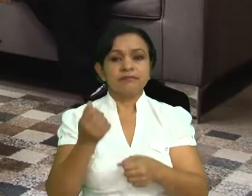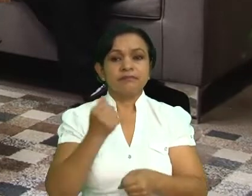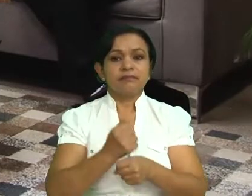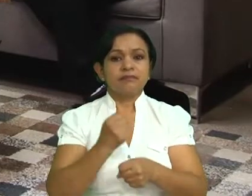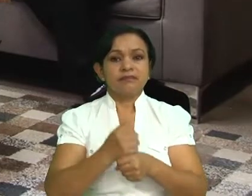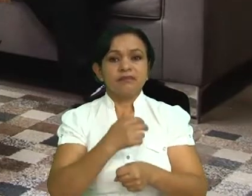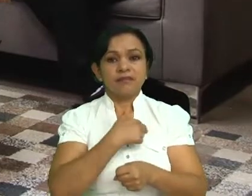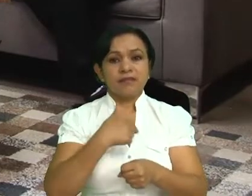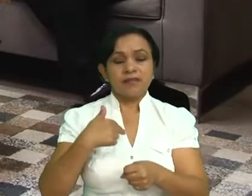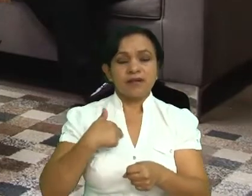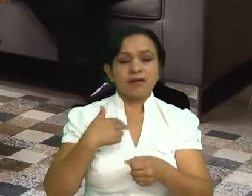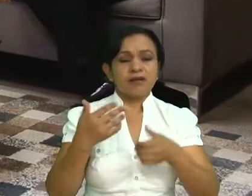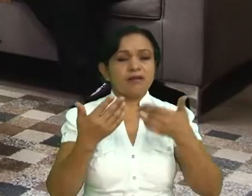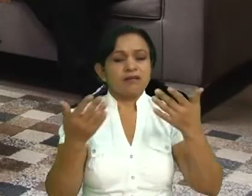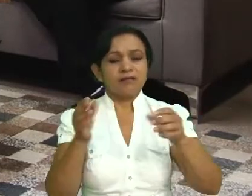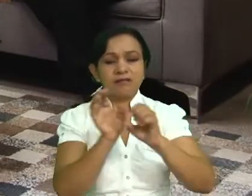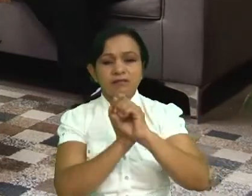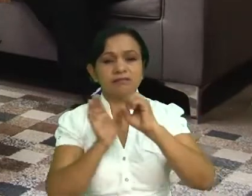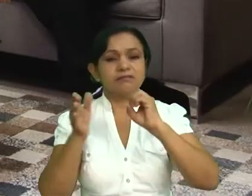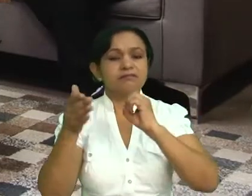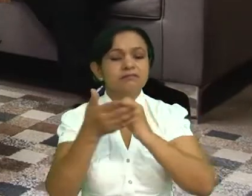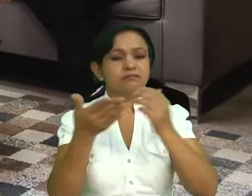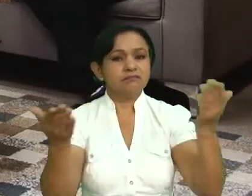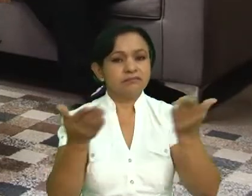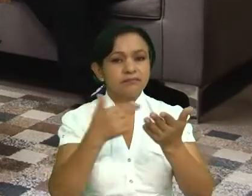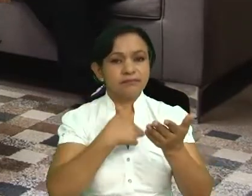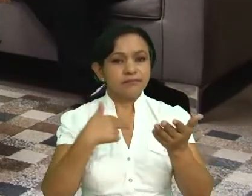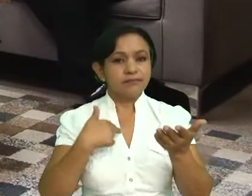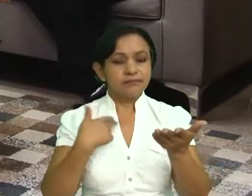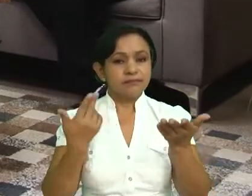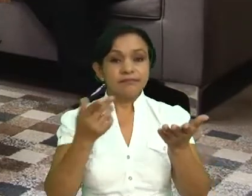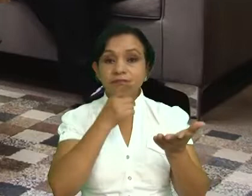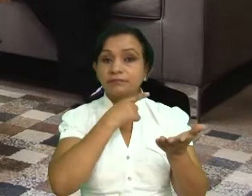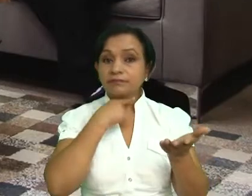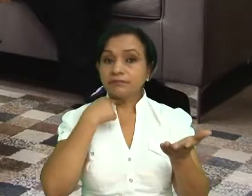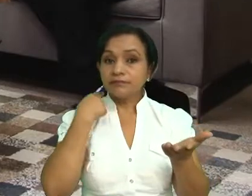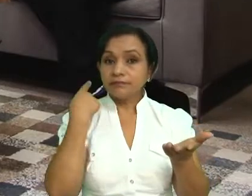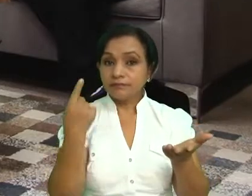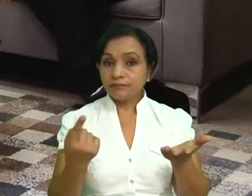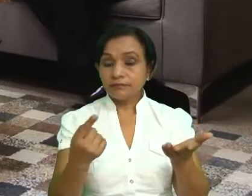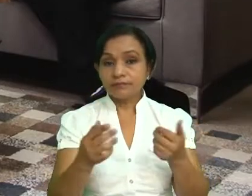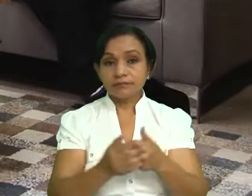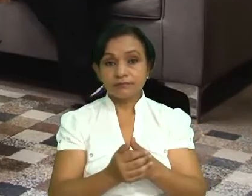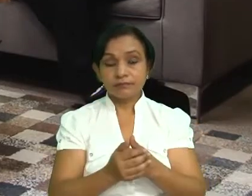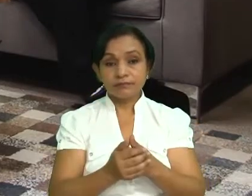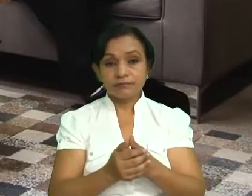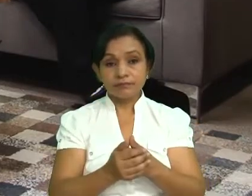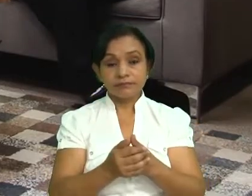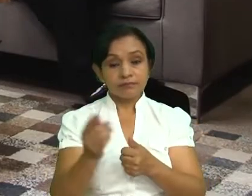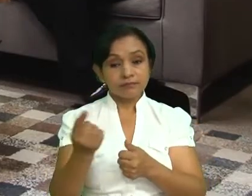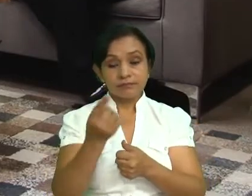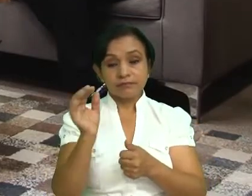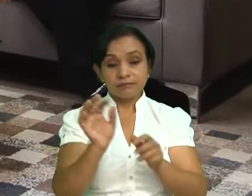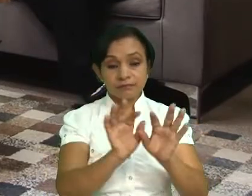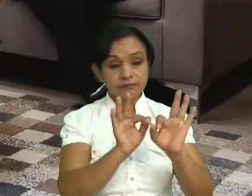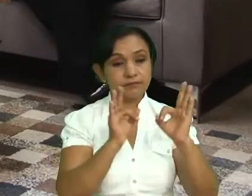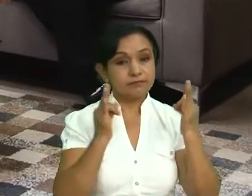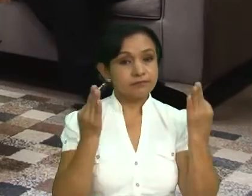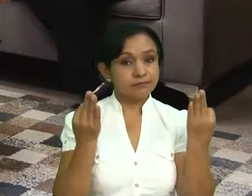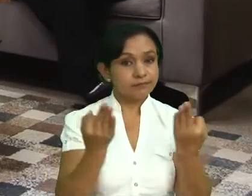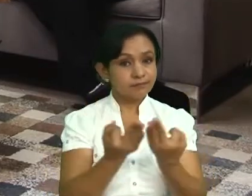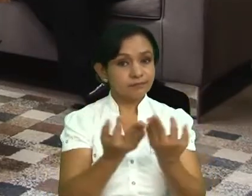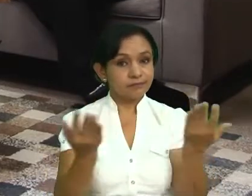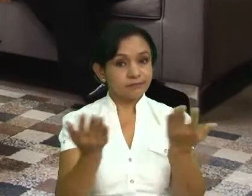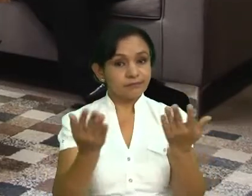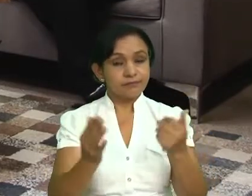trabajos frente al coronavirus, frente al COVID-19, y circunscriben la realidad como que si ese fuese el único factor de la familia, es decir, y